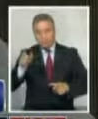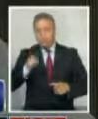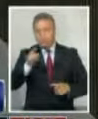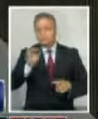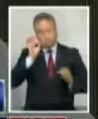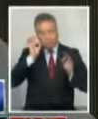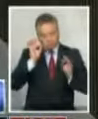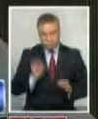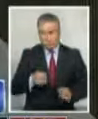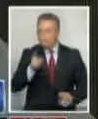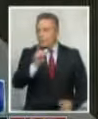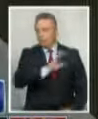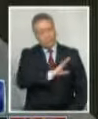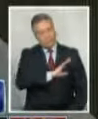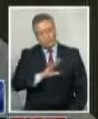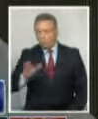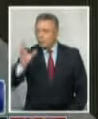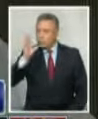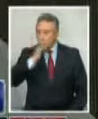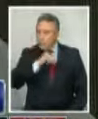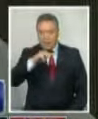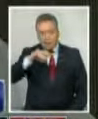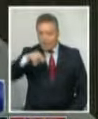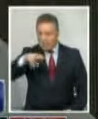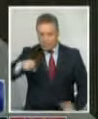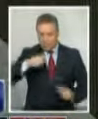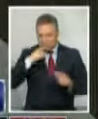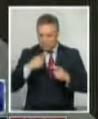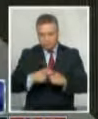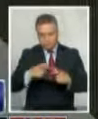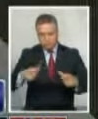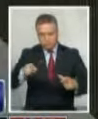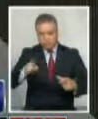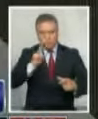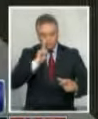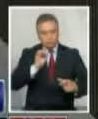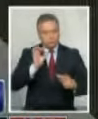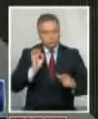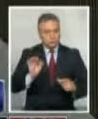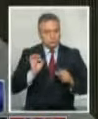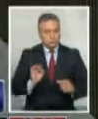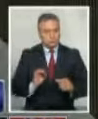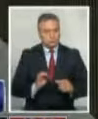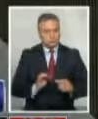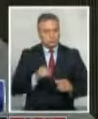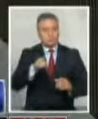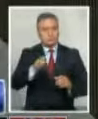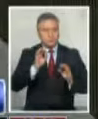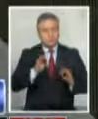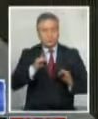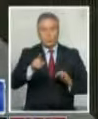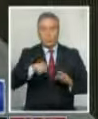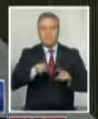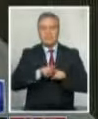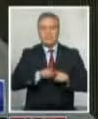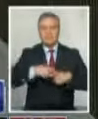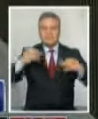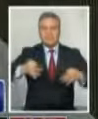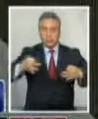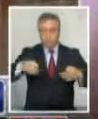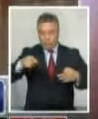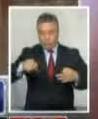absoluta de que no queda ninguna mina en términos de hacer totalmente de hacer totalmente seguro un terreno de